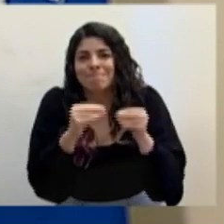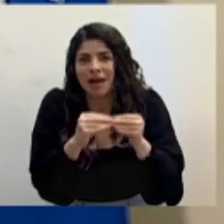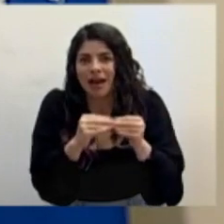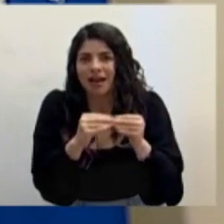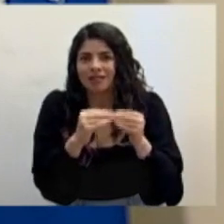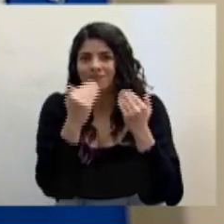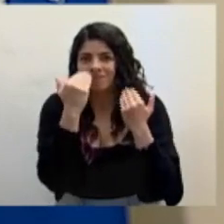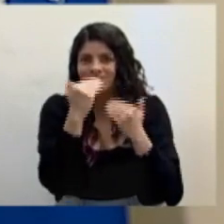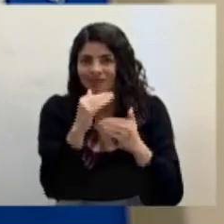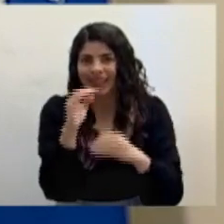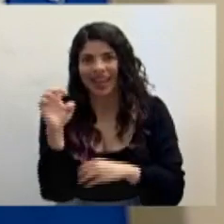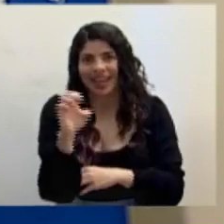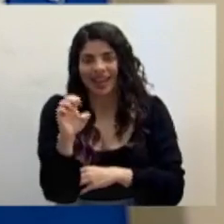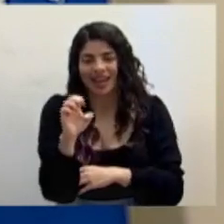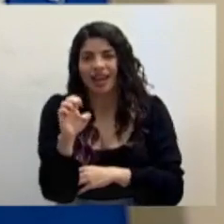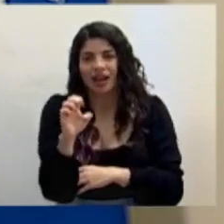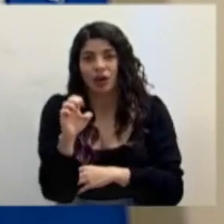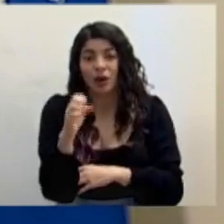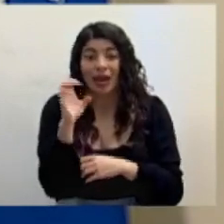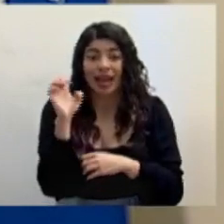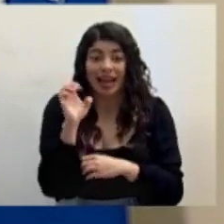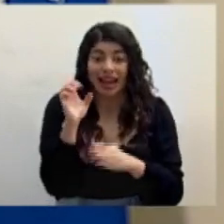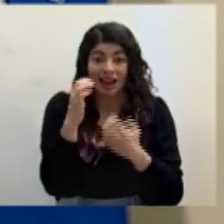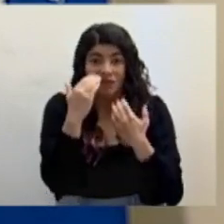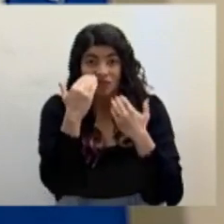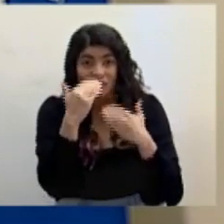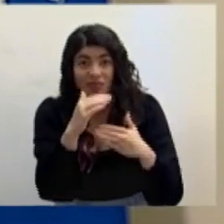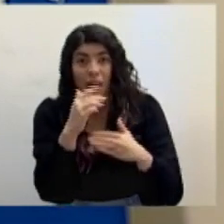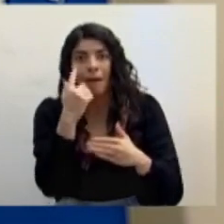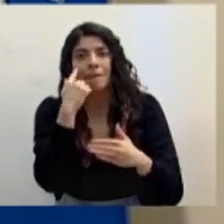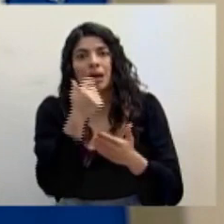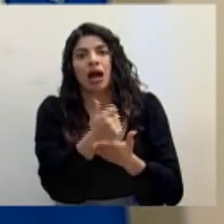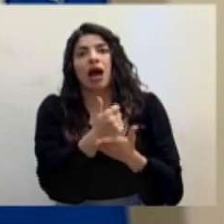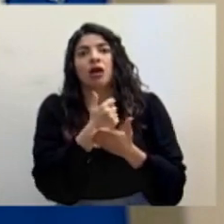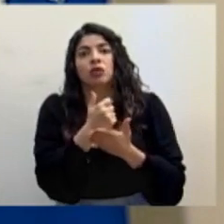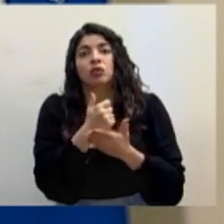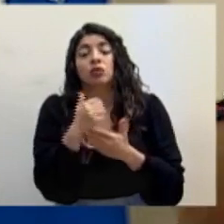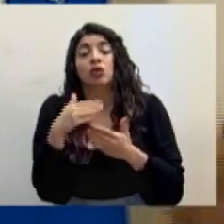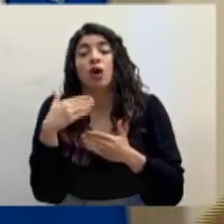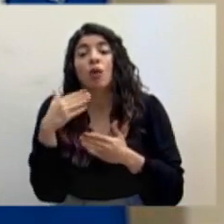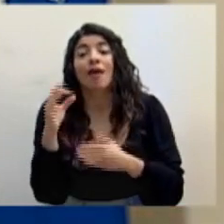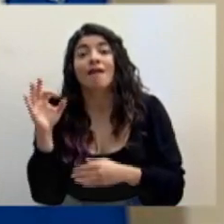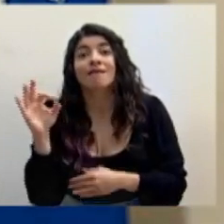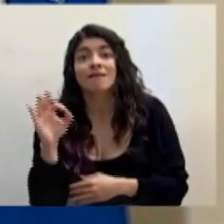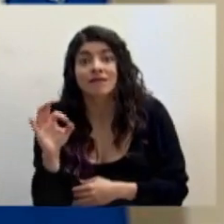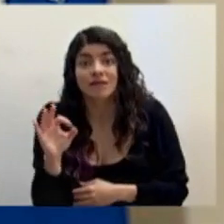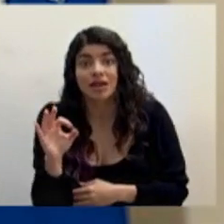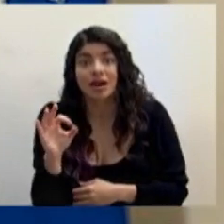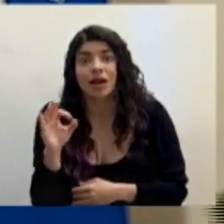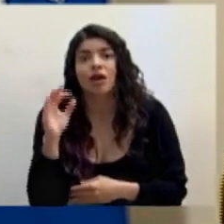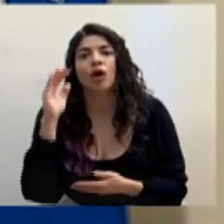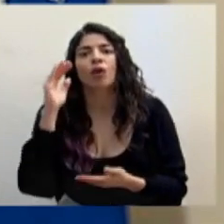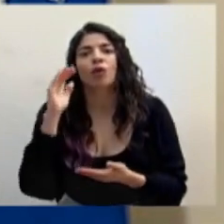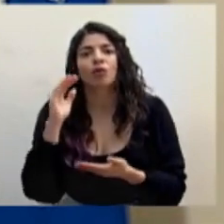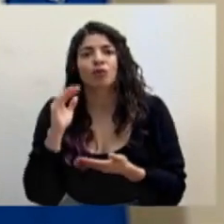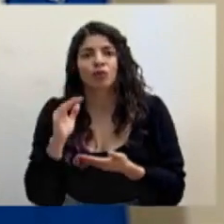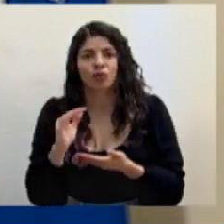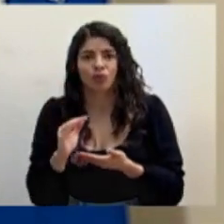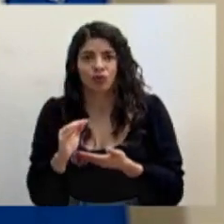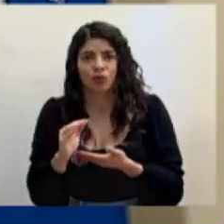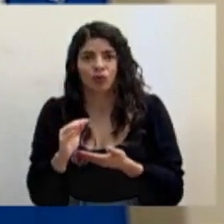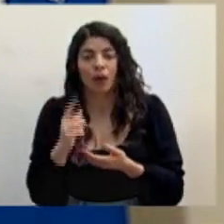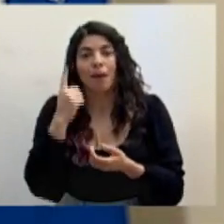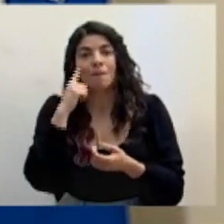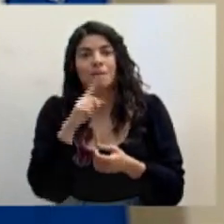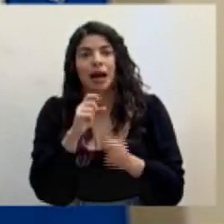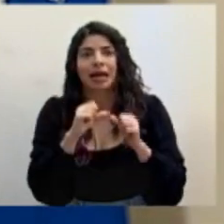durante todo el mes de enero para poder pasar al mes de febrero con una mayor holgura y siempre con la capacidad